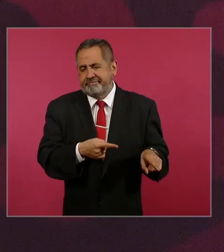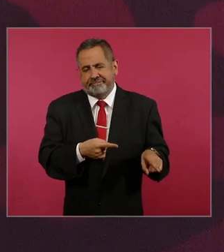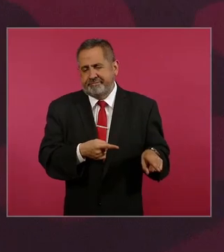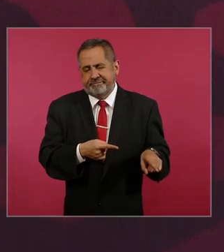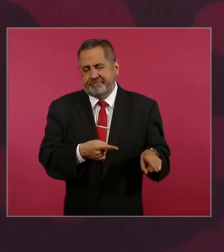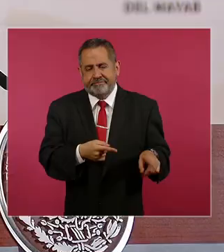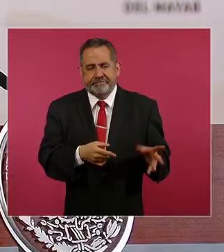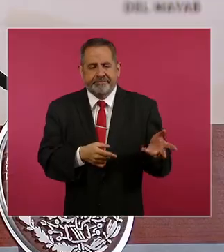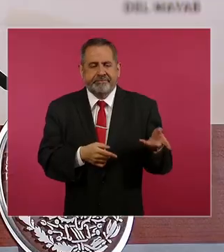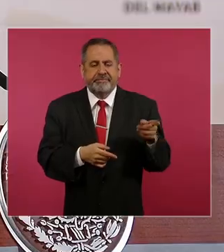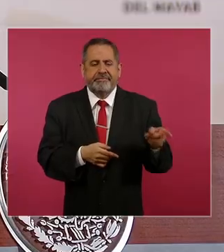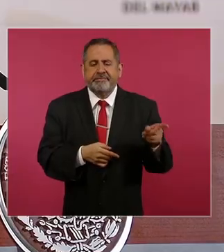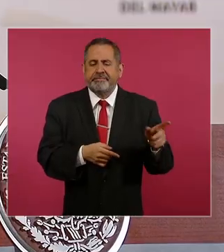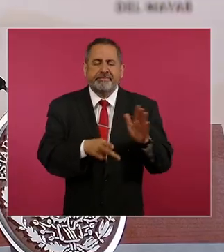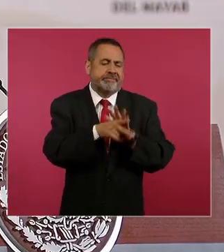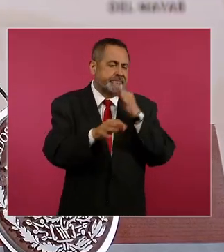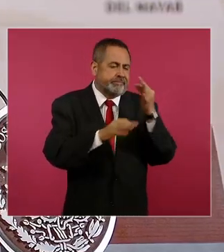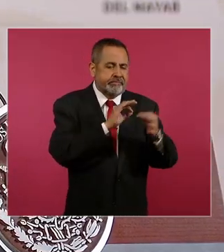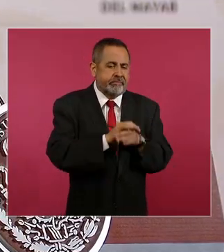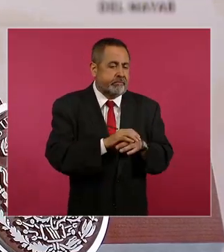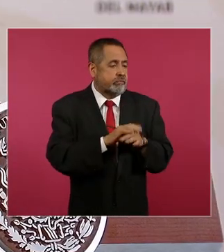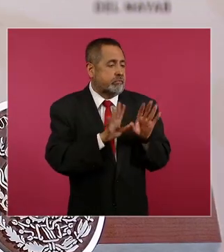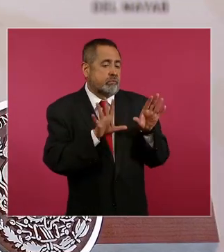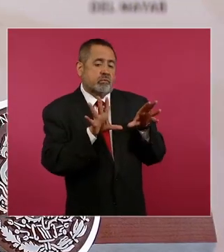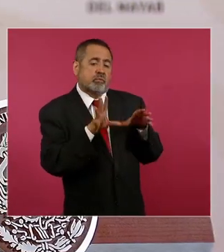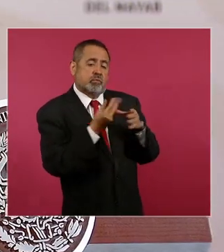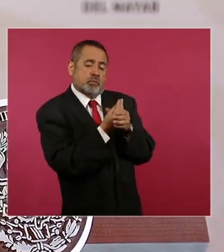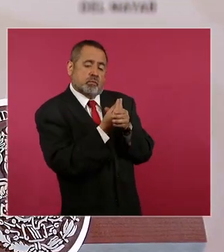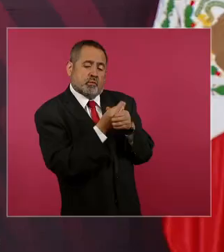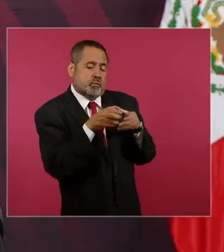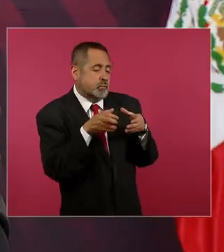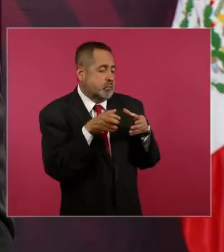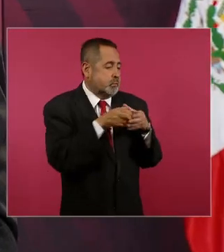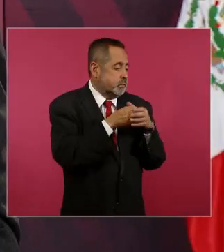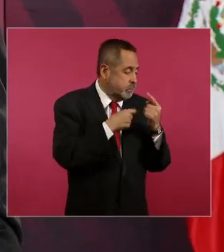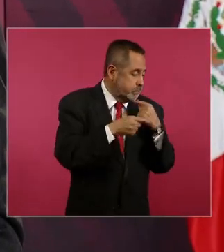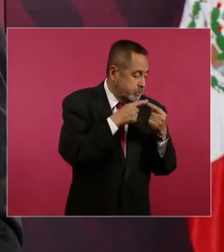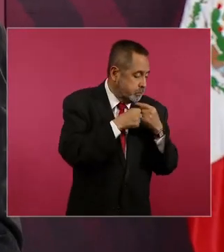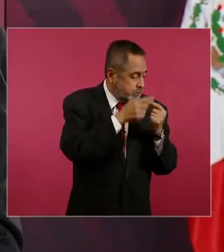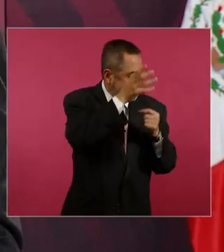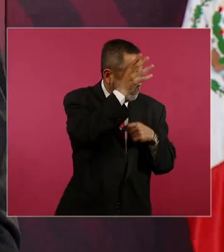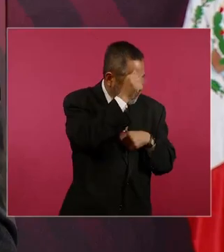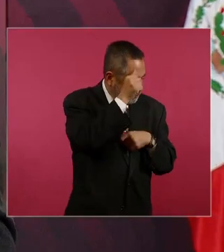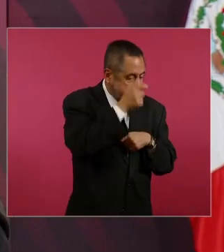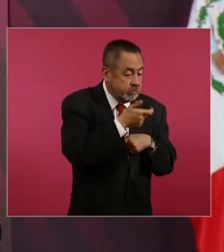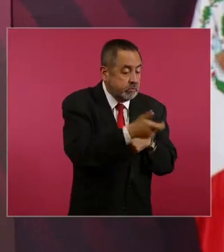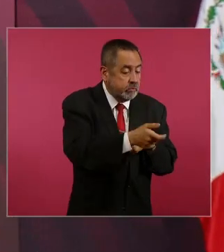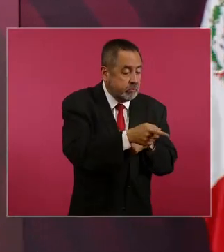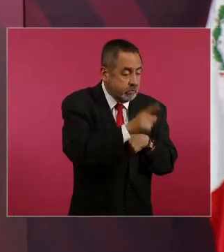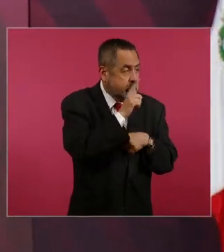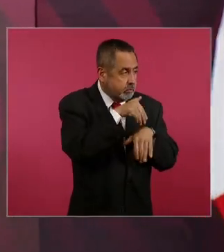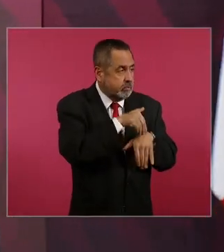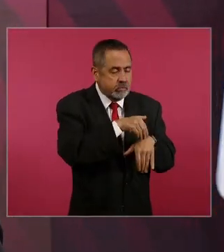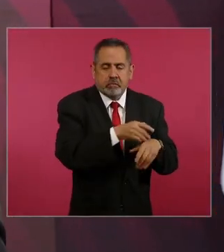es un periodismo de cúpula que predominaba antes.